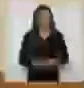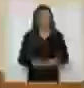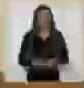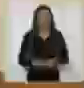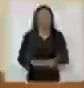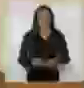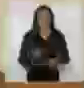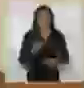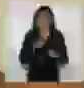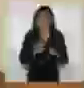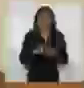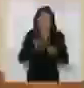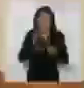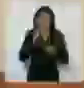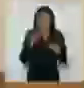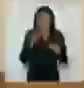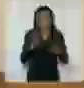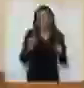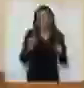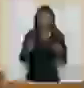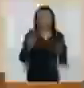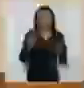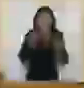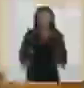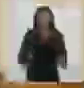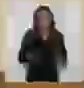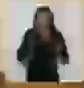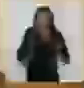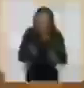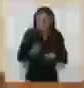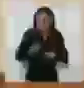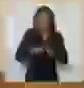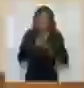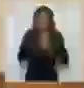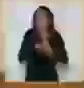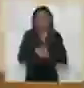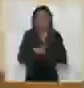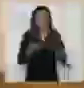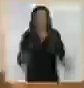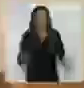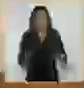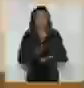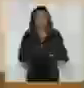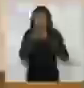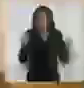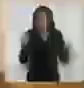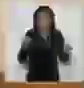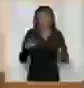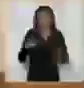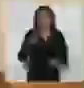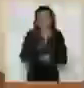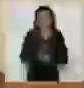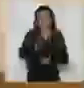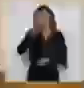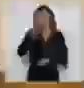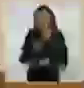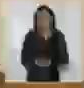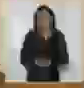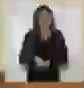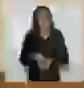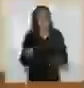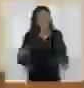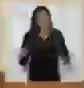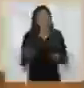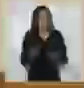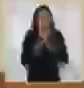¿Tiene algo? No, ¿verdad? No tiene ubicación precisa. Pero es un hecho verdaderamente de